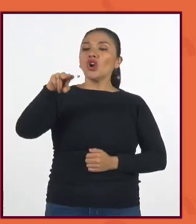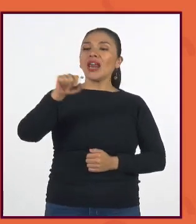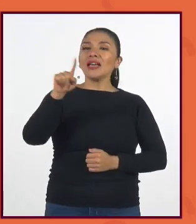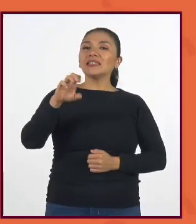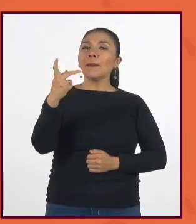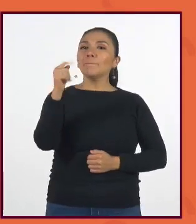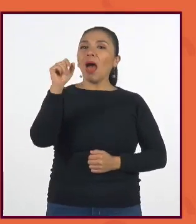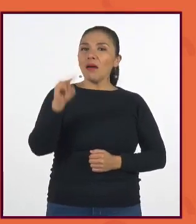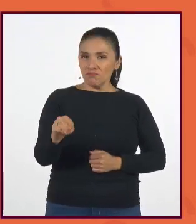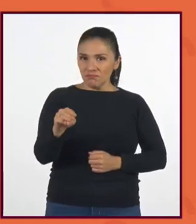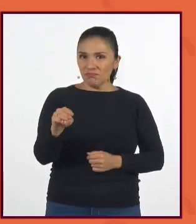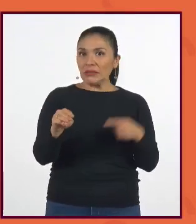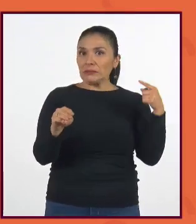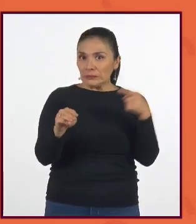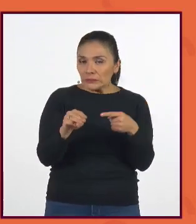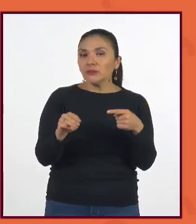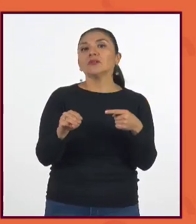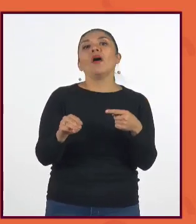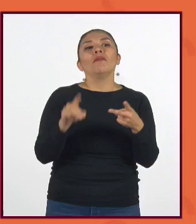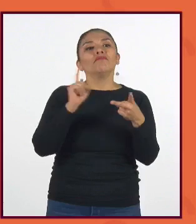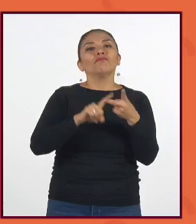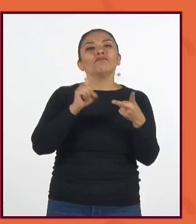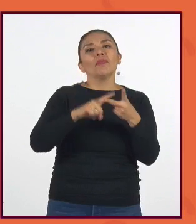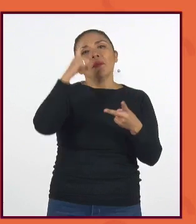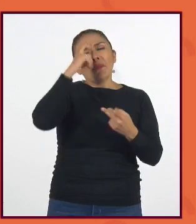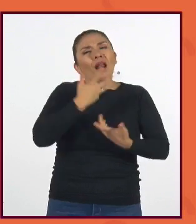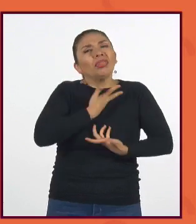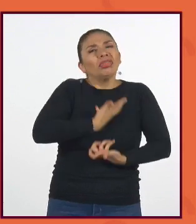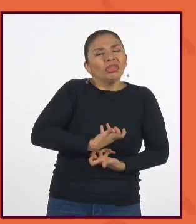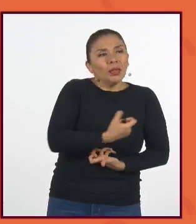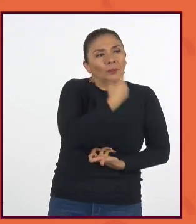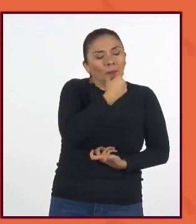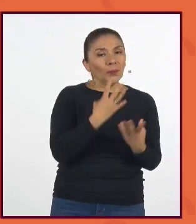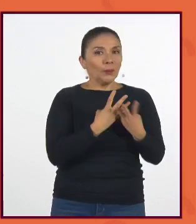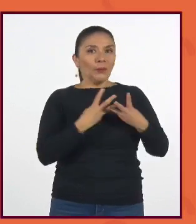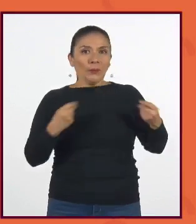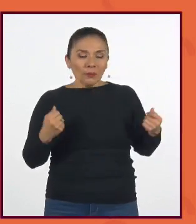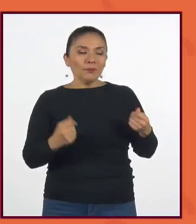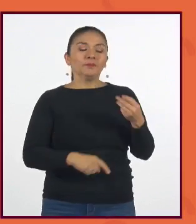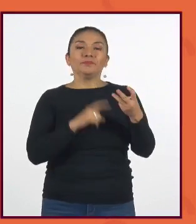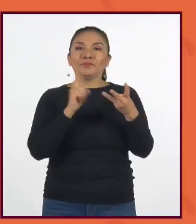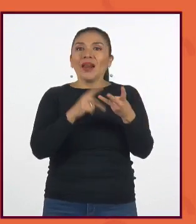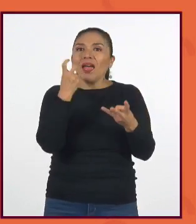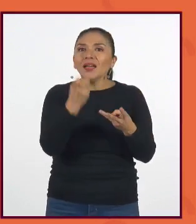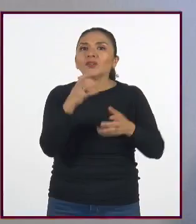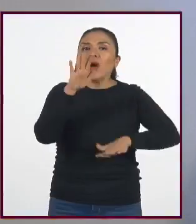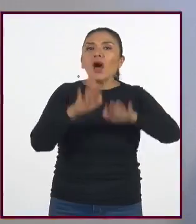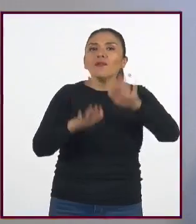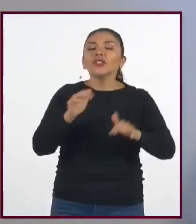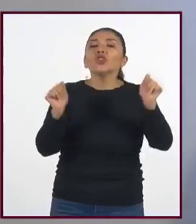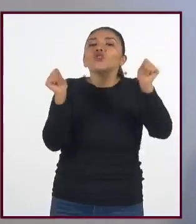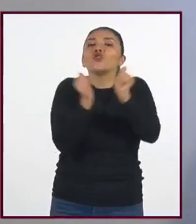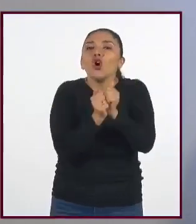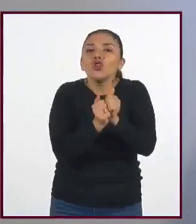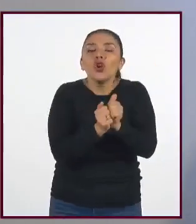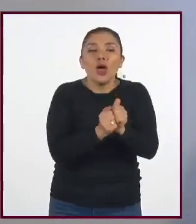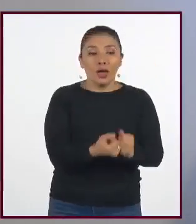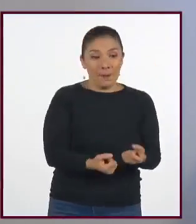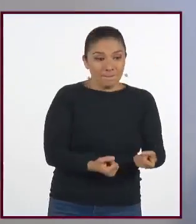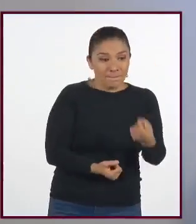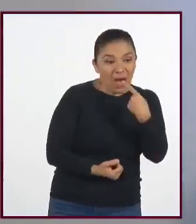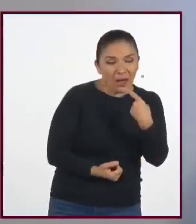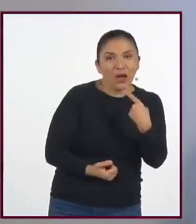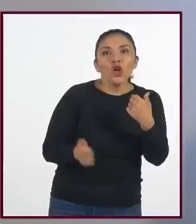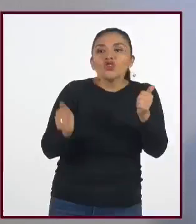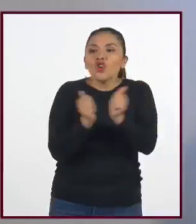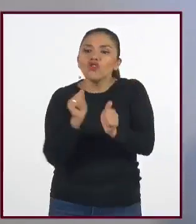son benzodiazepinas, los antidepresivos, los antipsicóticos, que muchas veces lo usan mezclado con otras sustancias para causar